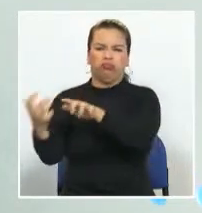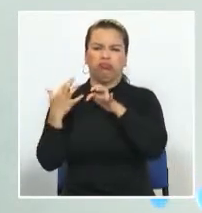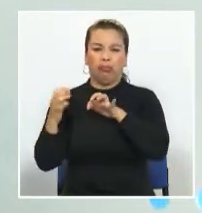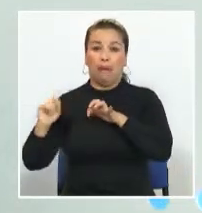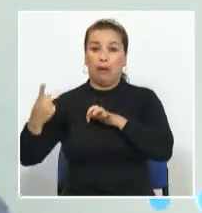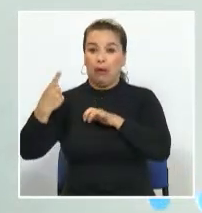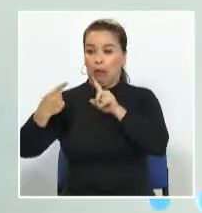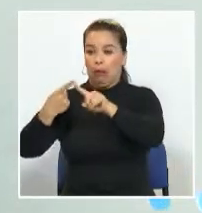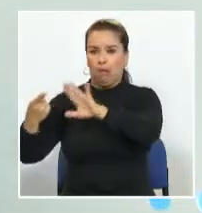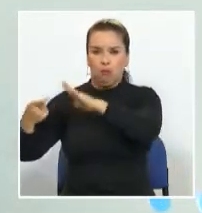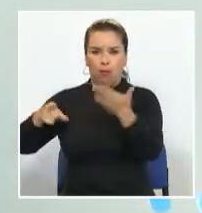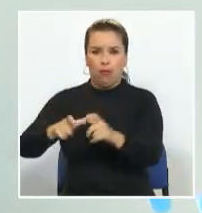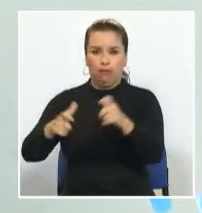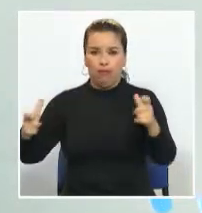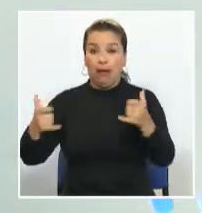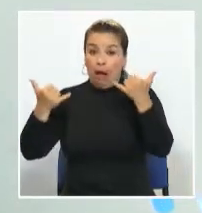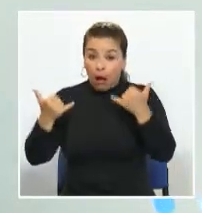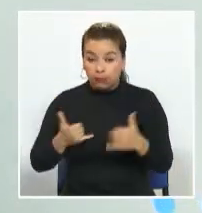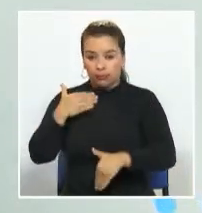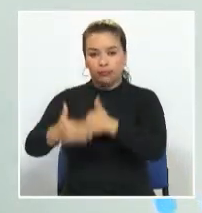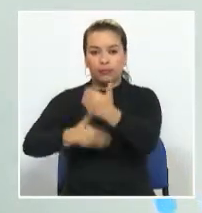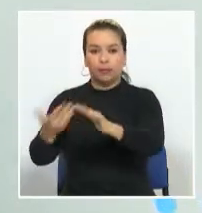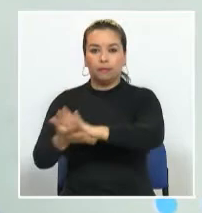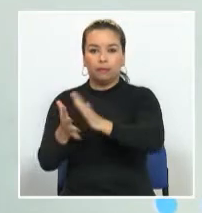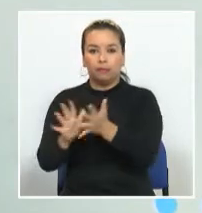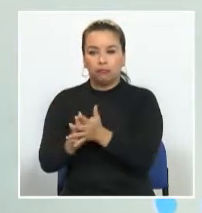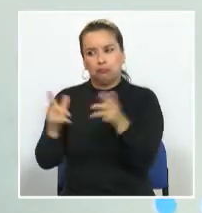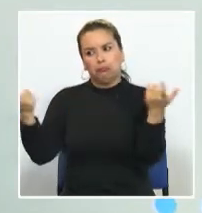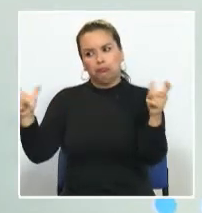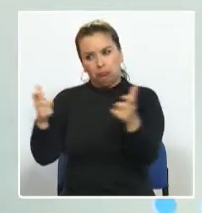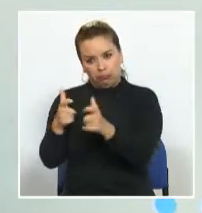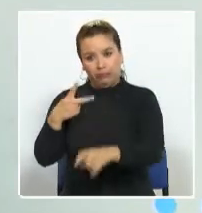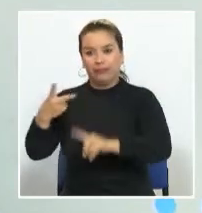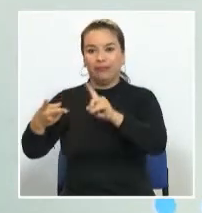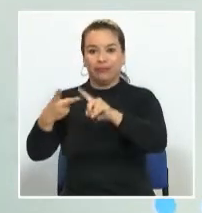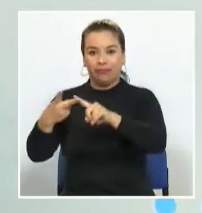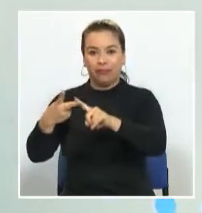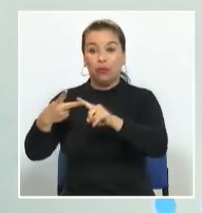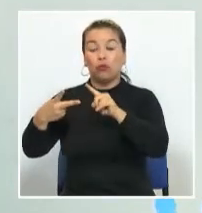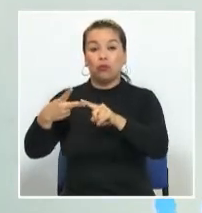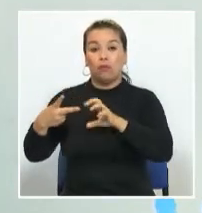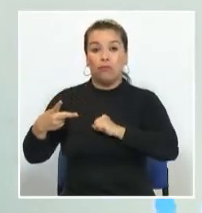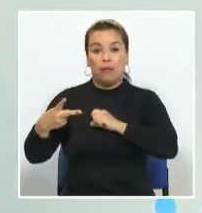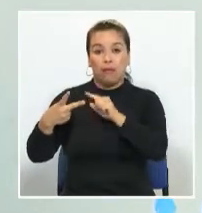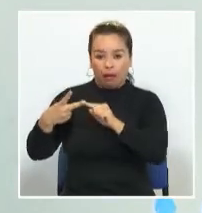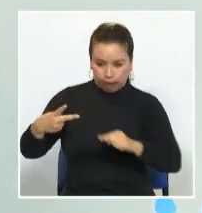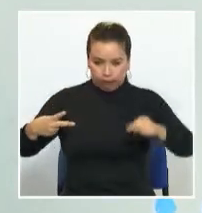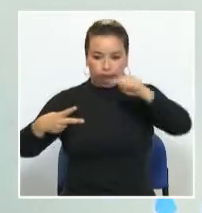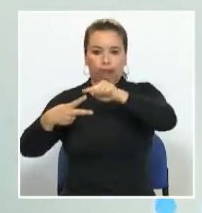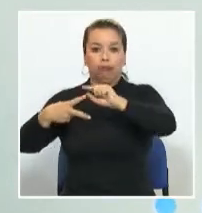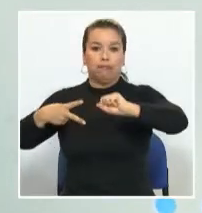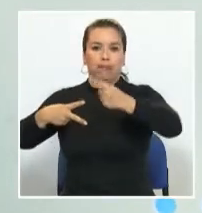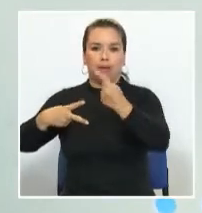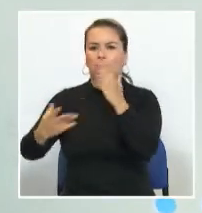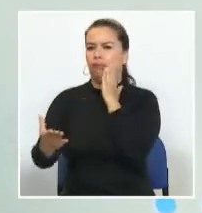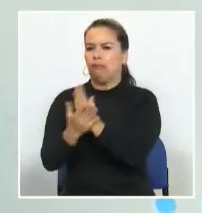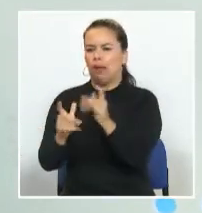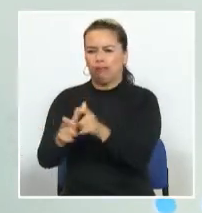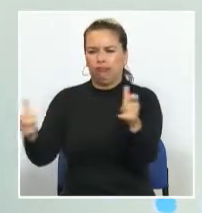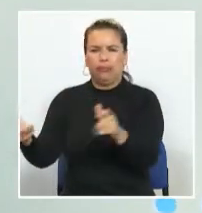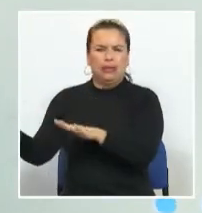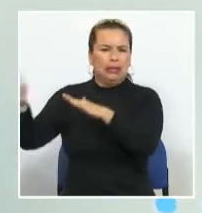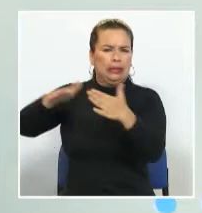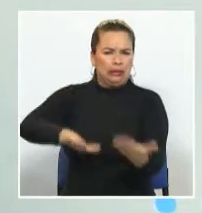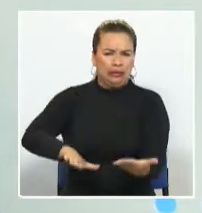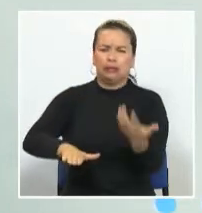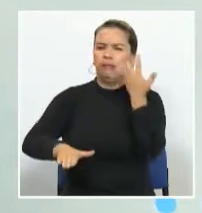con todo este proceso de paz que se está llevando a cabo, las enfermedades cardiovasculares pasaron a ser la primera causa tanto de enfermedad,